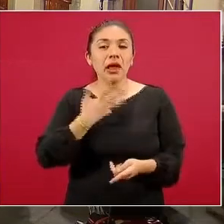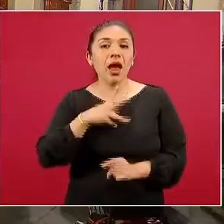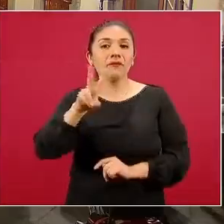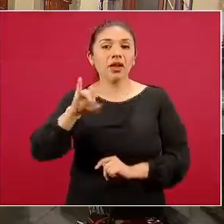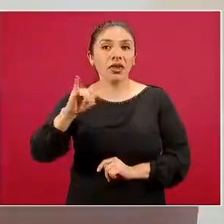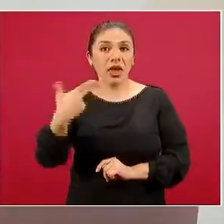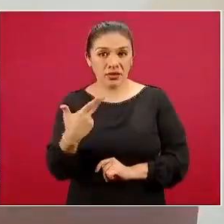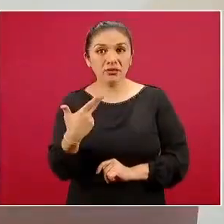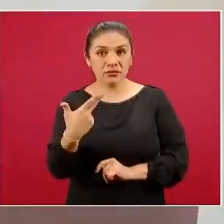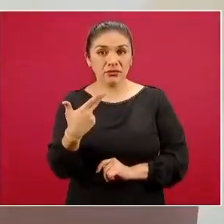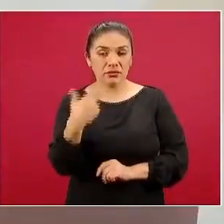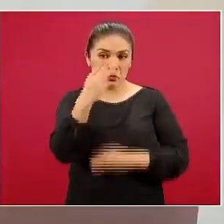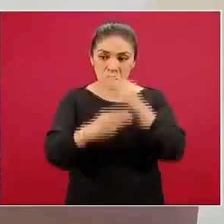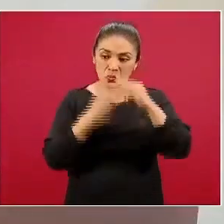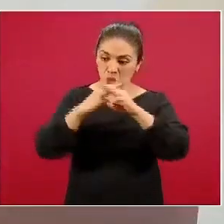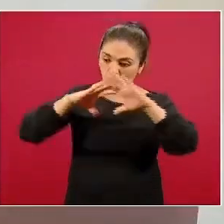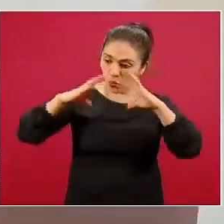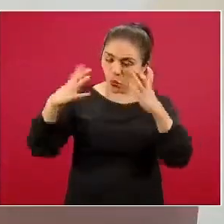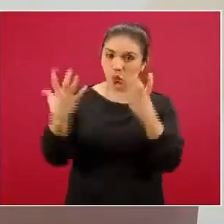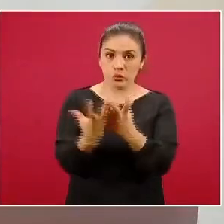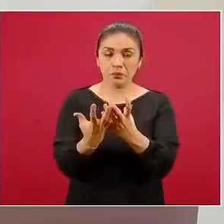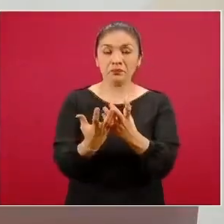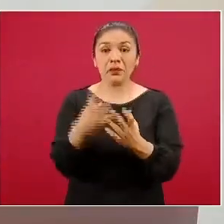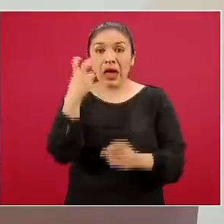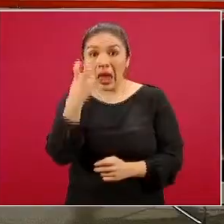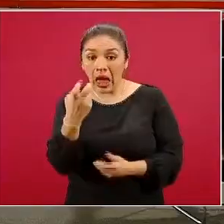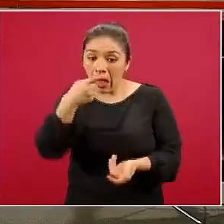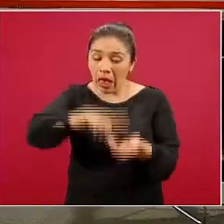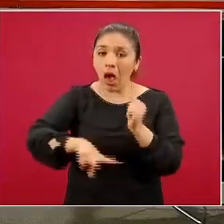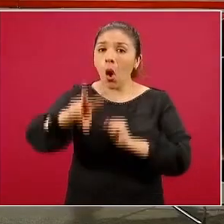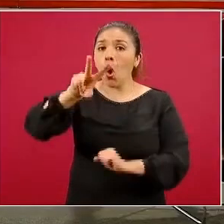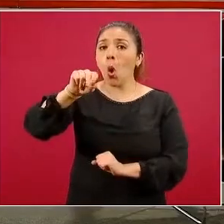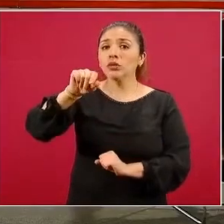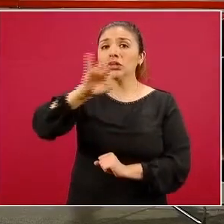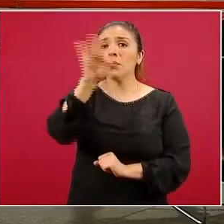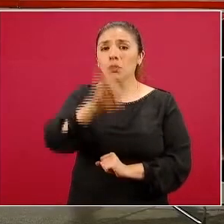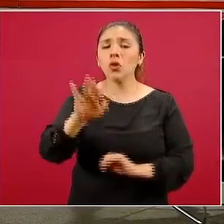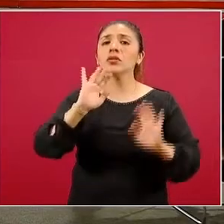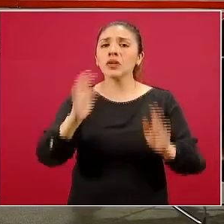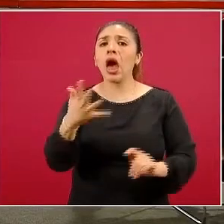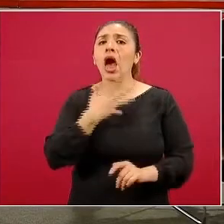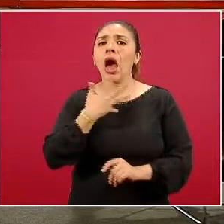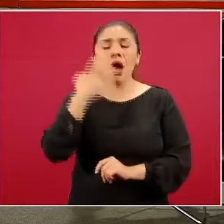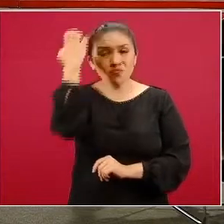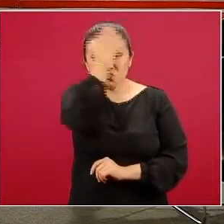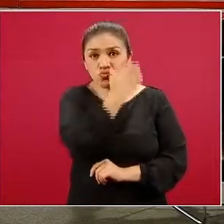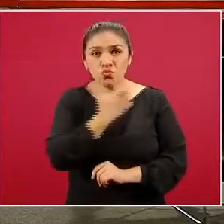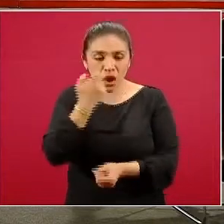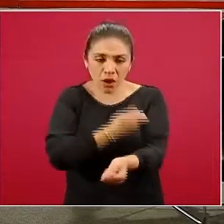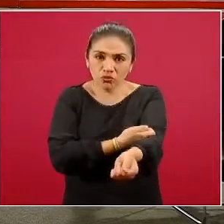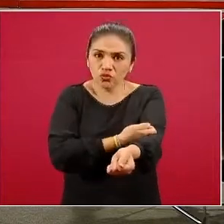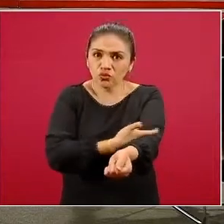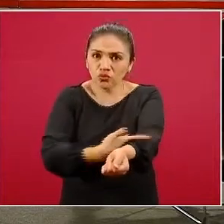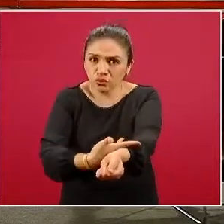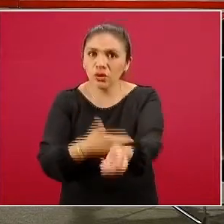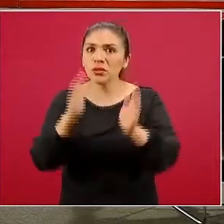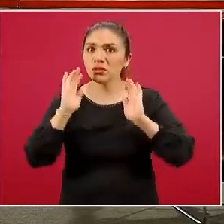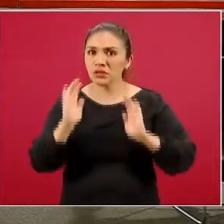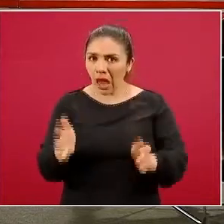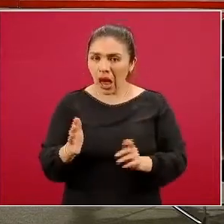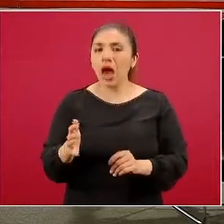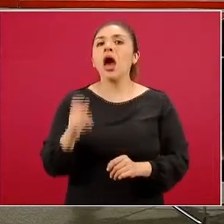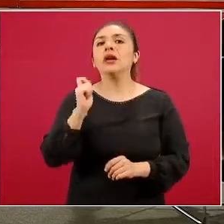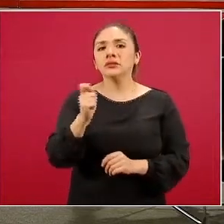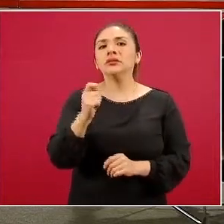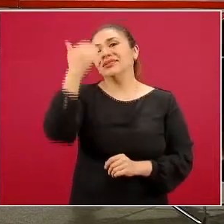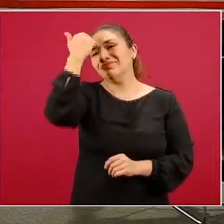VIH, y de estos cerca del 80% se han sometido a pruebas, es decir, se han hecho una prueba y por